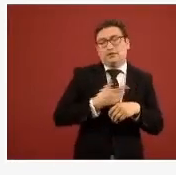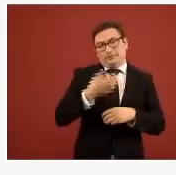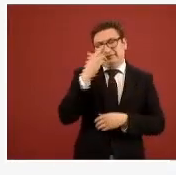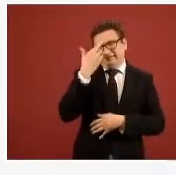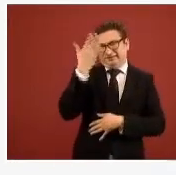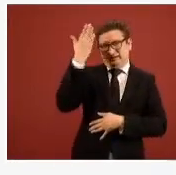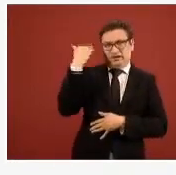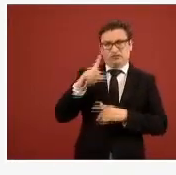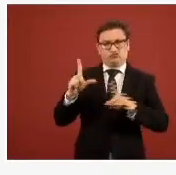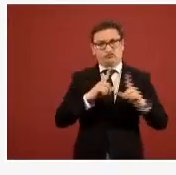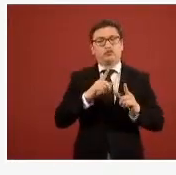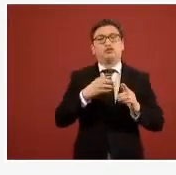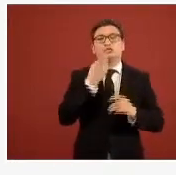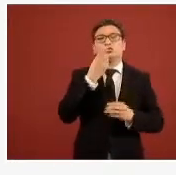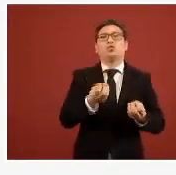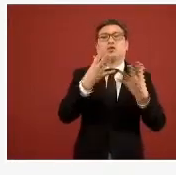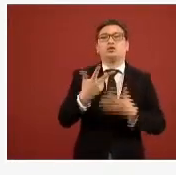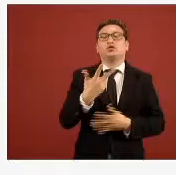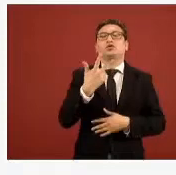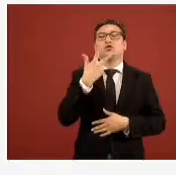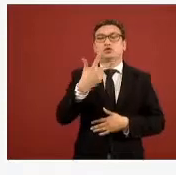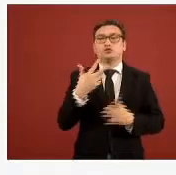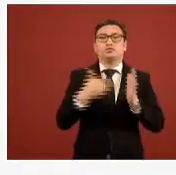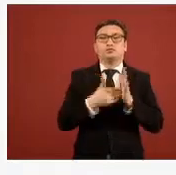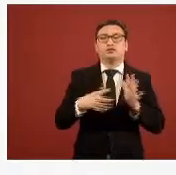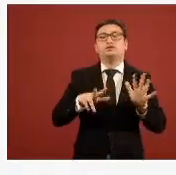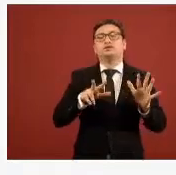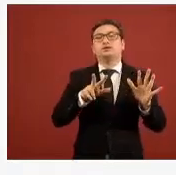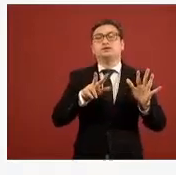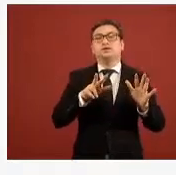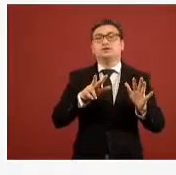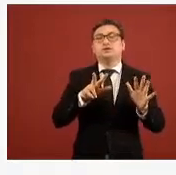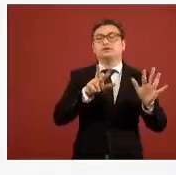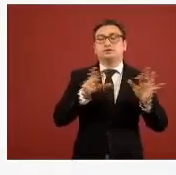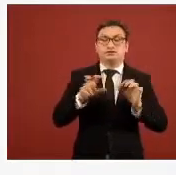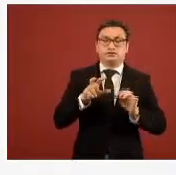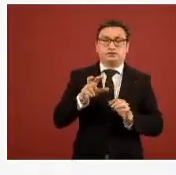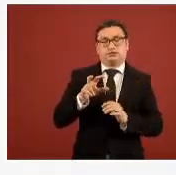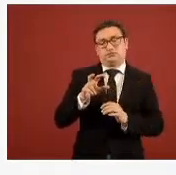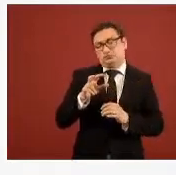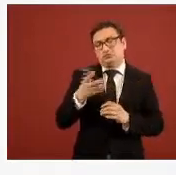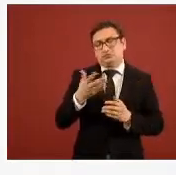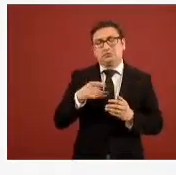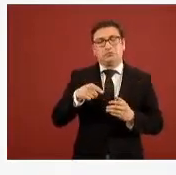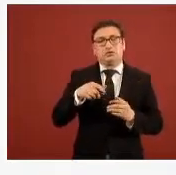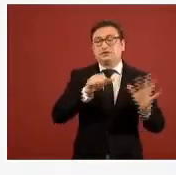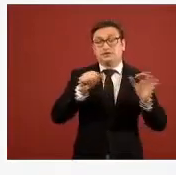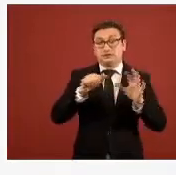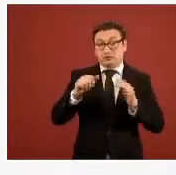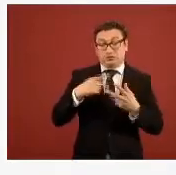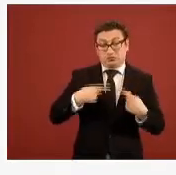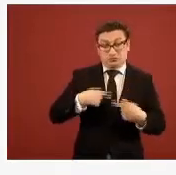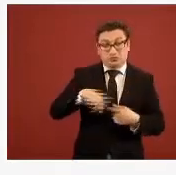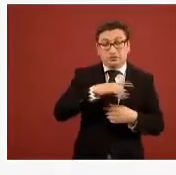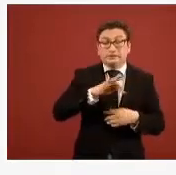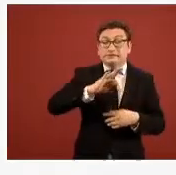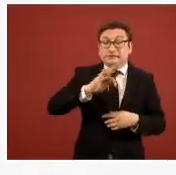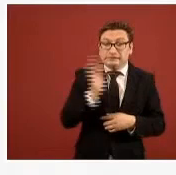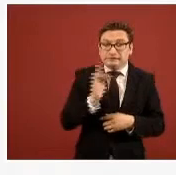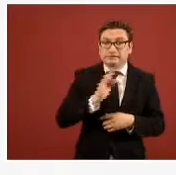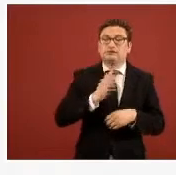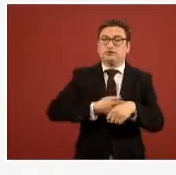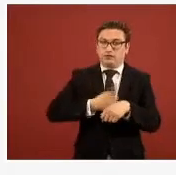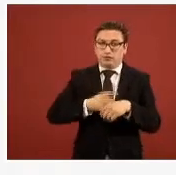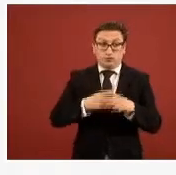diapositivas veíamos 8.697 casos que aún son sospechosos, es decir, que está pendiente saber si es positivo